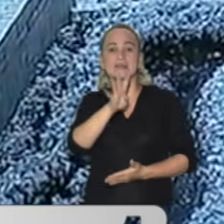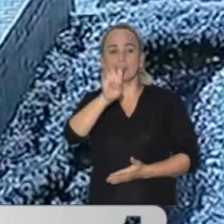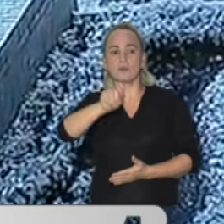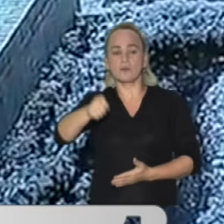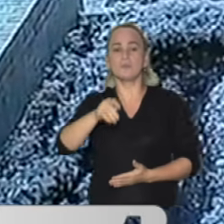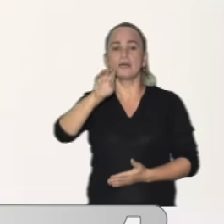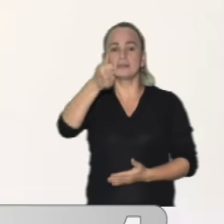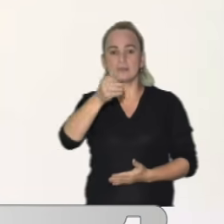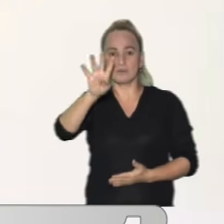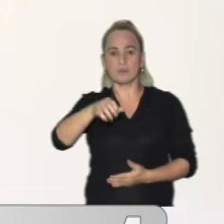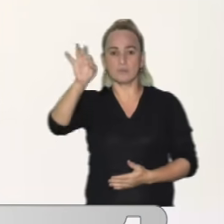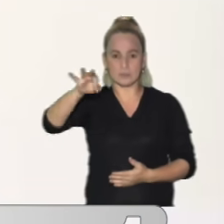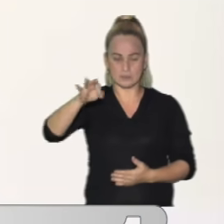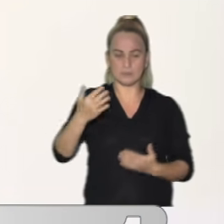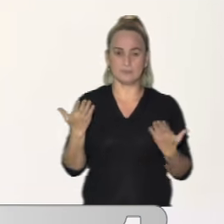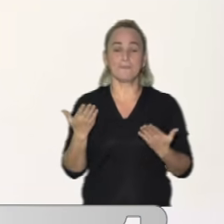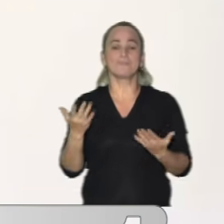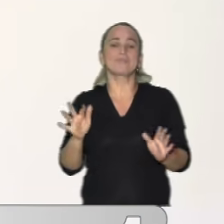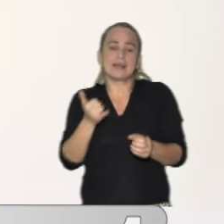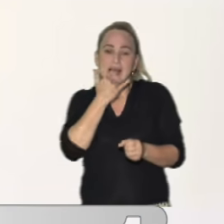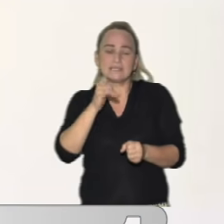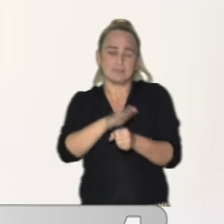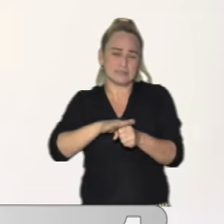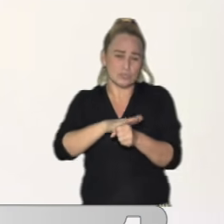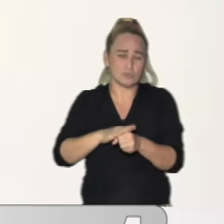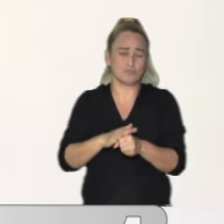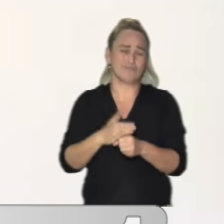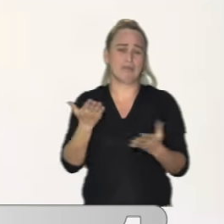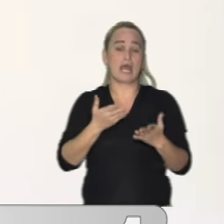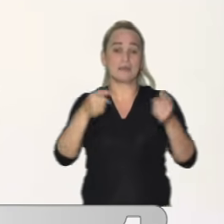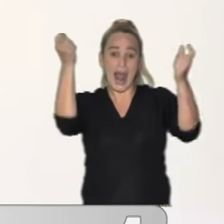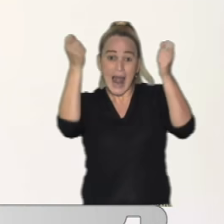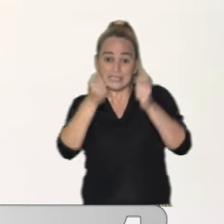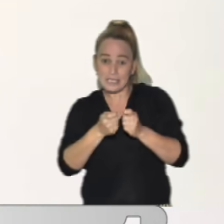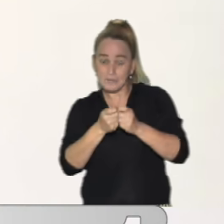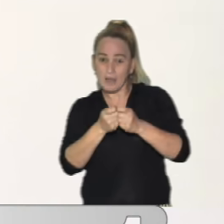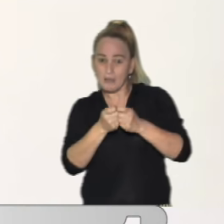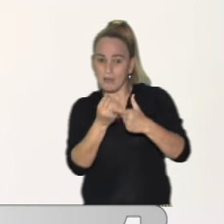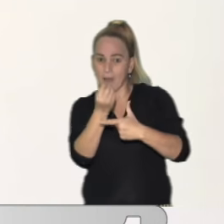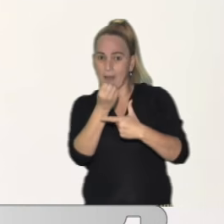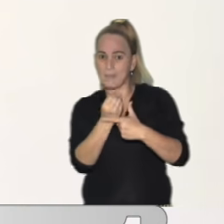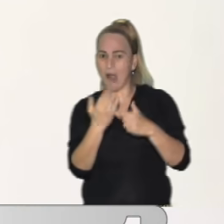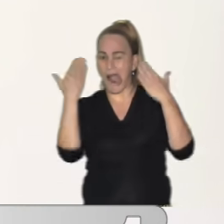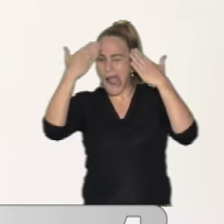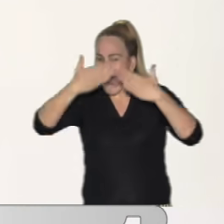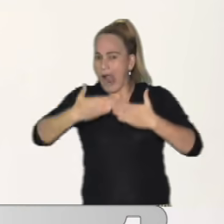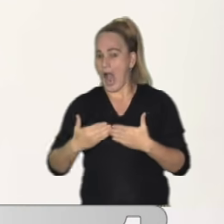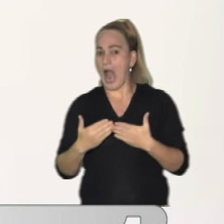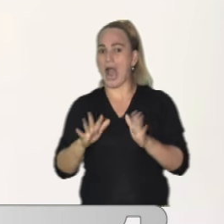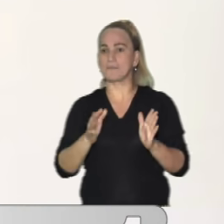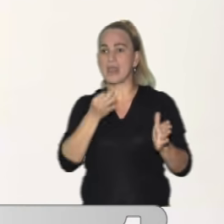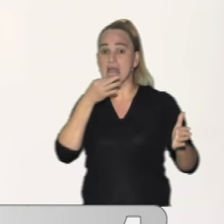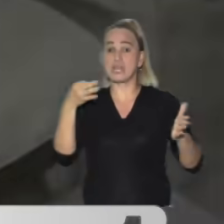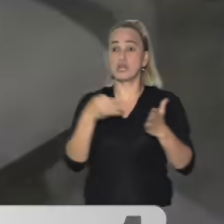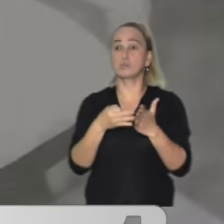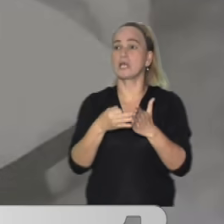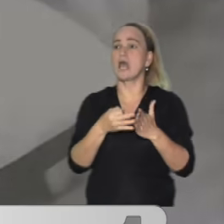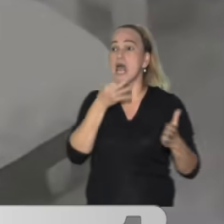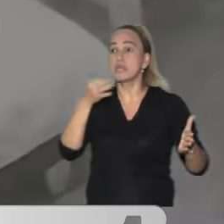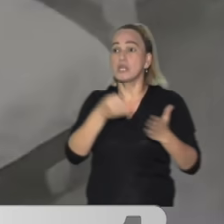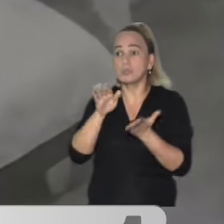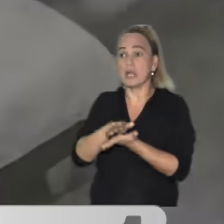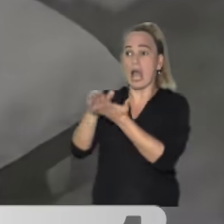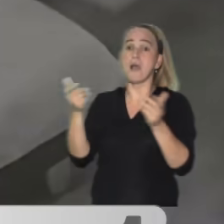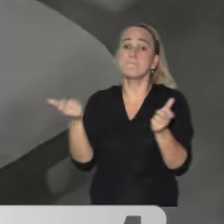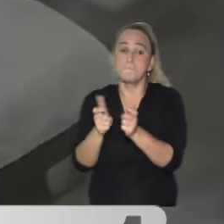19,19%. Lo que ha ocurrido tradicionalmente en el manejo de las cifras es que hay un ocultamiento de las cifras debido a que la gente denuncia poco. La